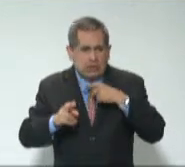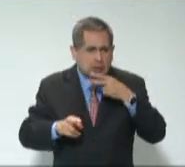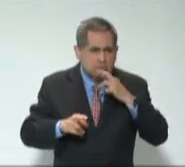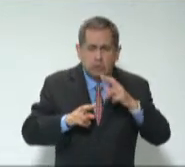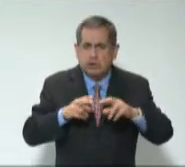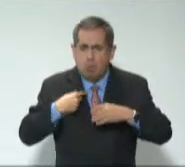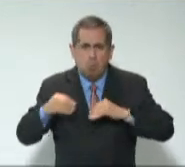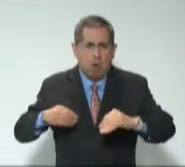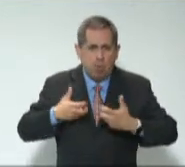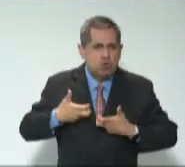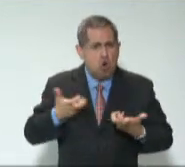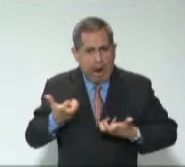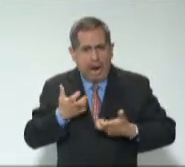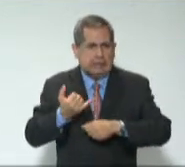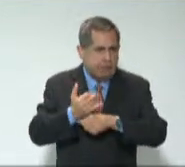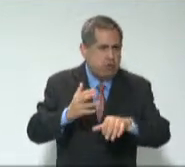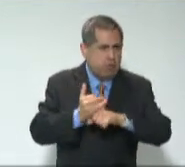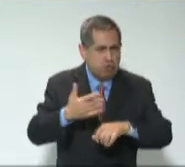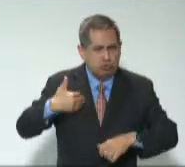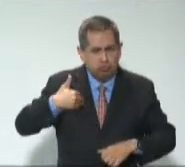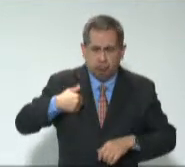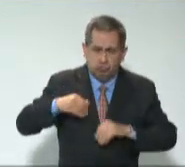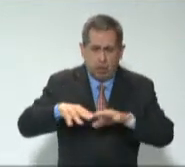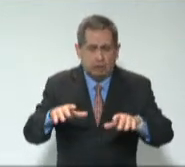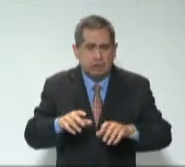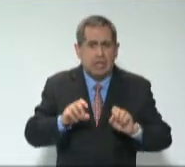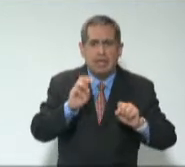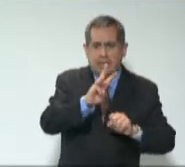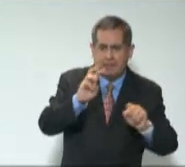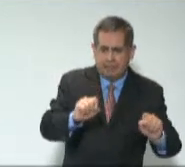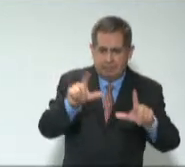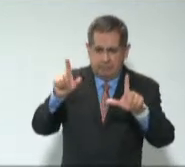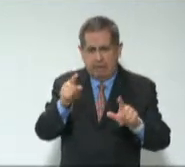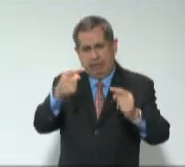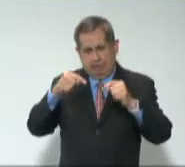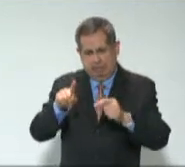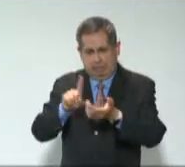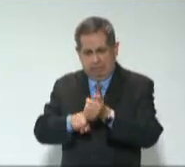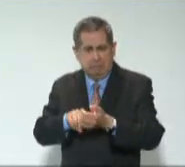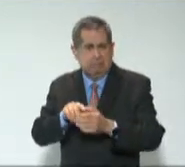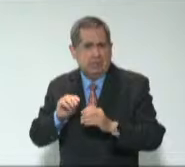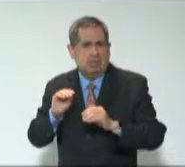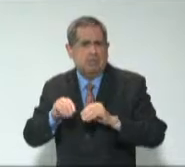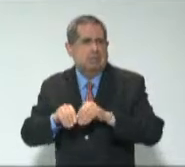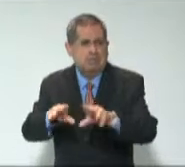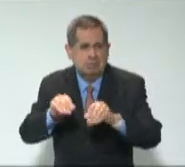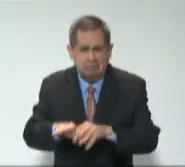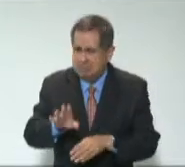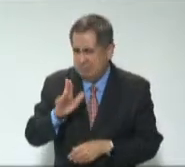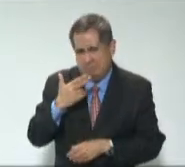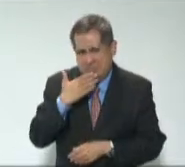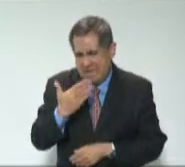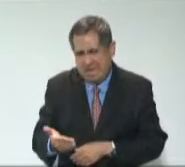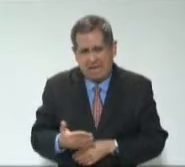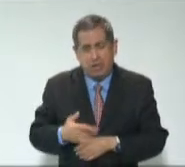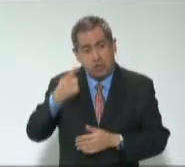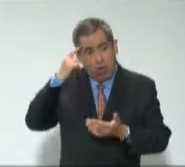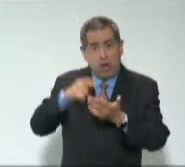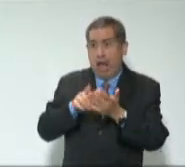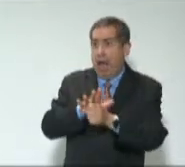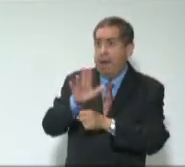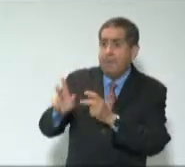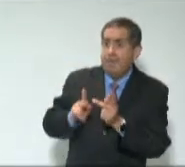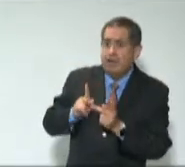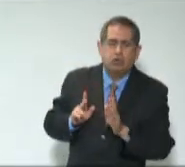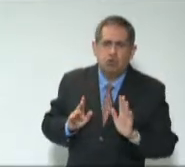y hacer esfuerzos de de micrositios hablan en ese sentido No digo que ya todo está perfecto creo que hay